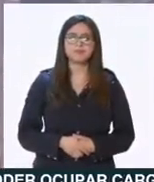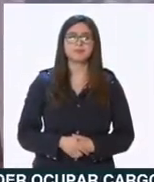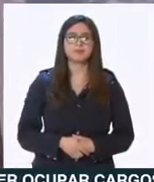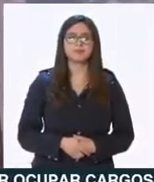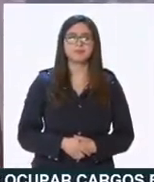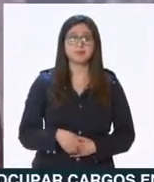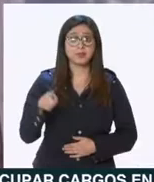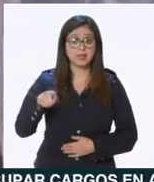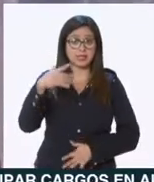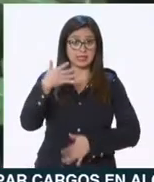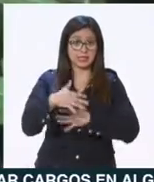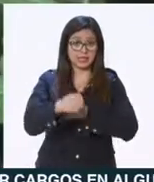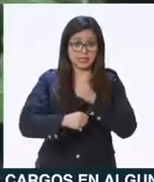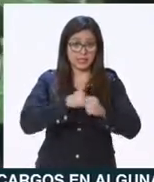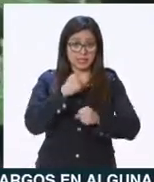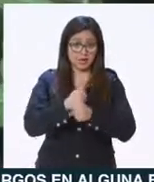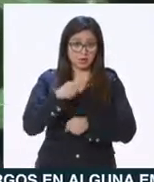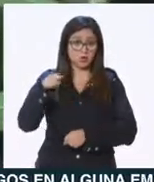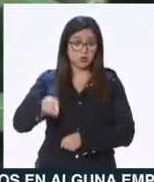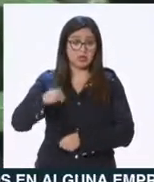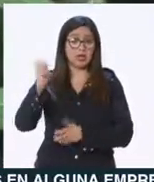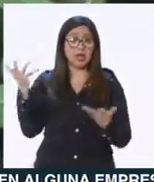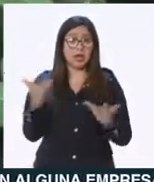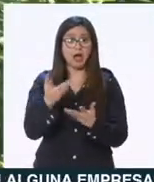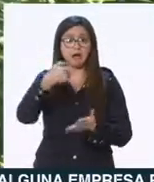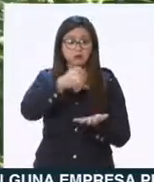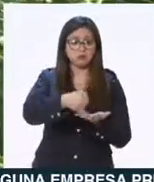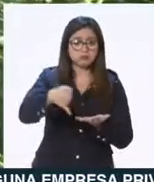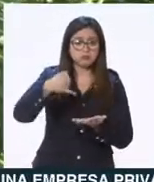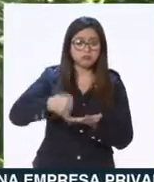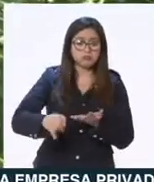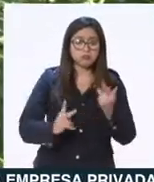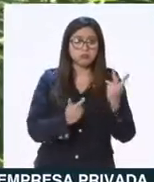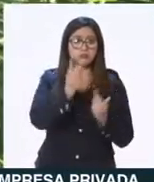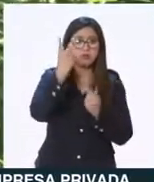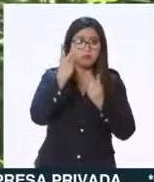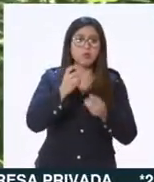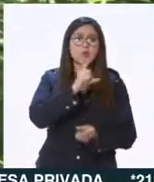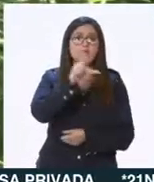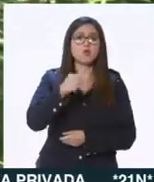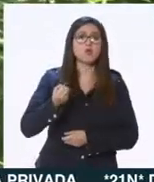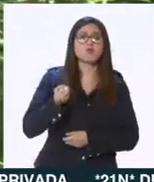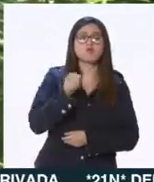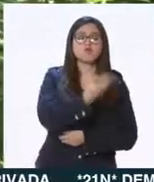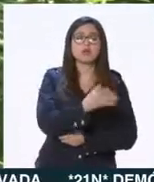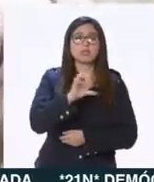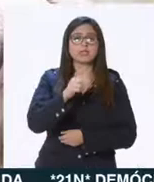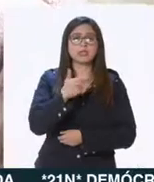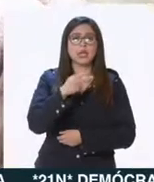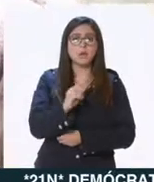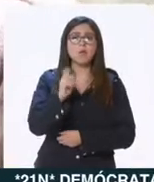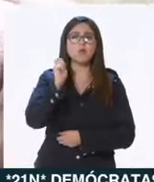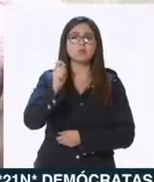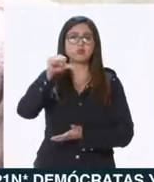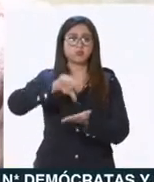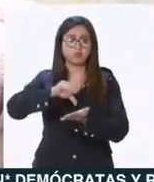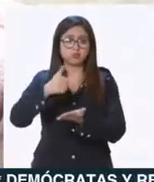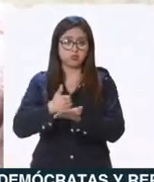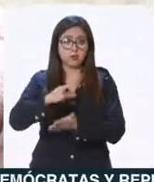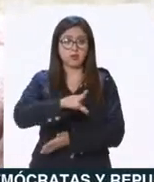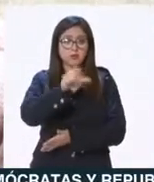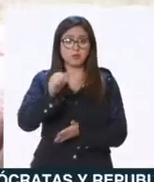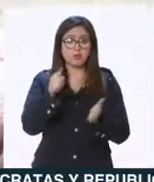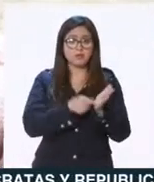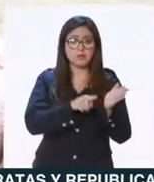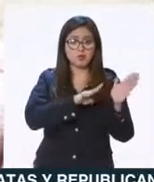A los 15 años, Guzmán se inició en la siembra de marihuana y obtuvo el sobrenombre de El Chapo por su baja estatura. En 1980